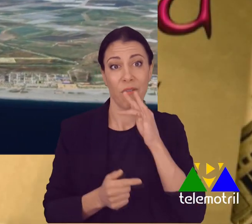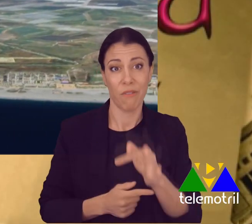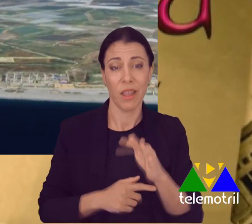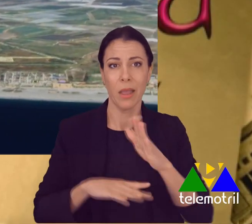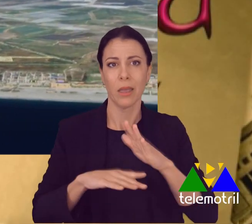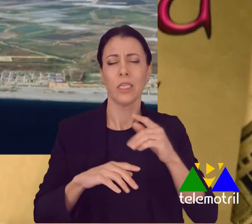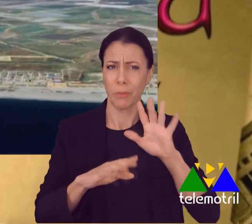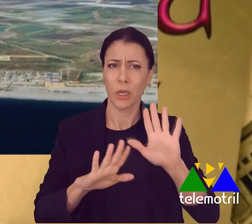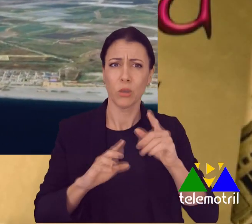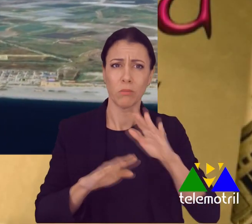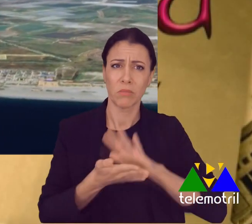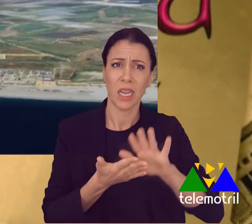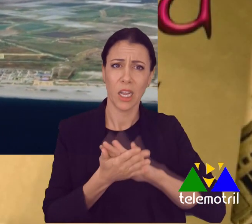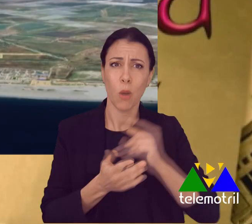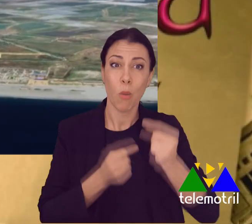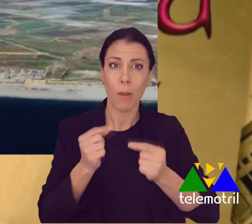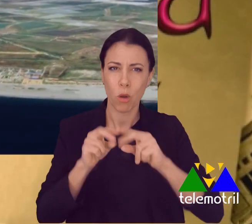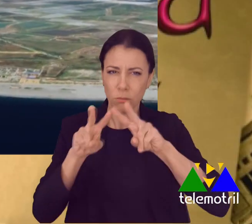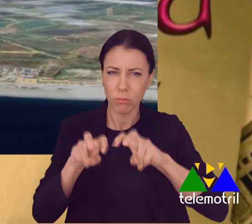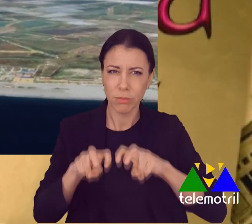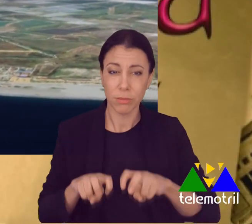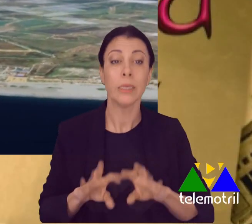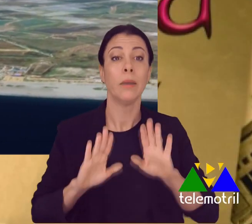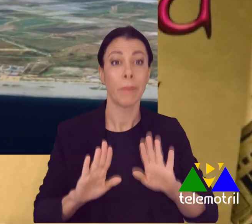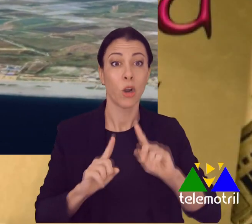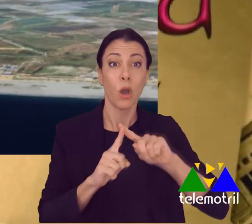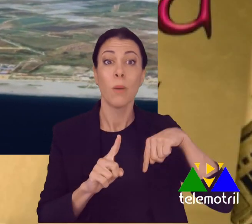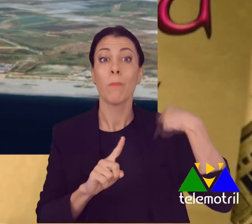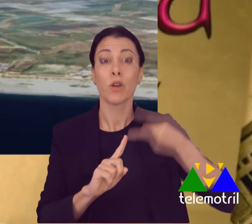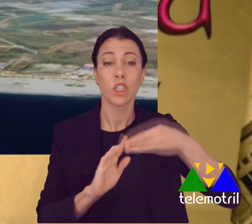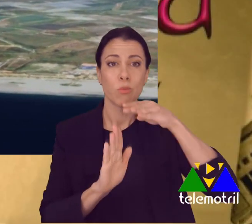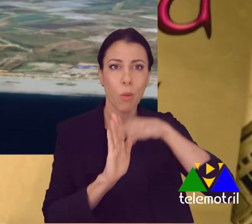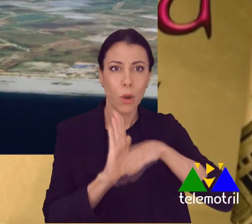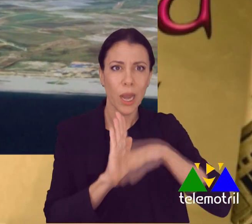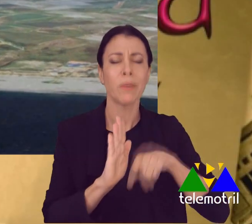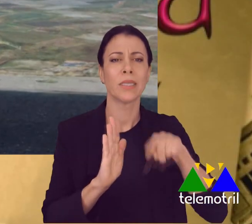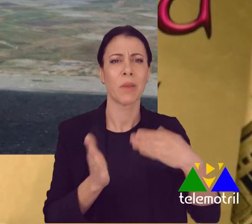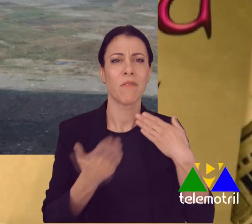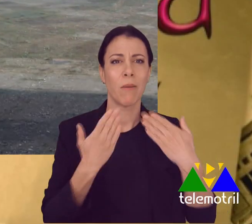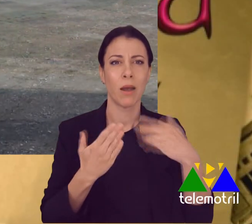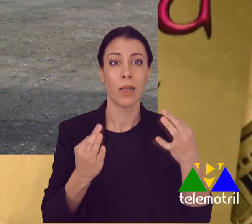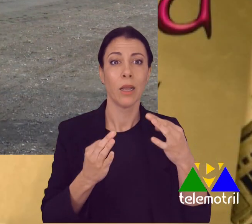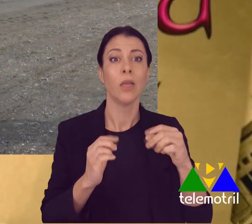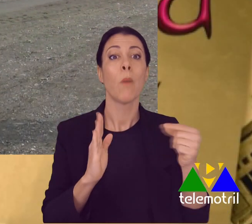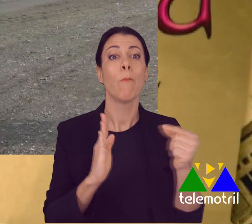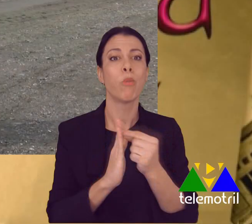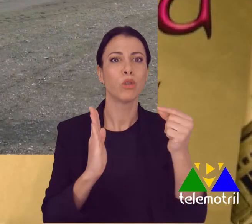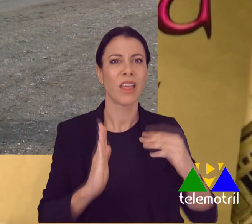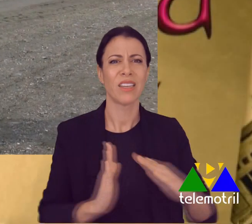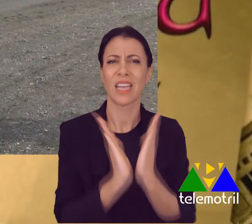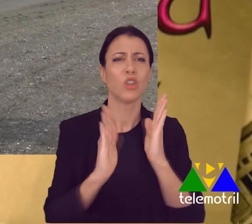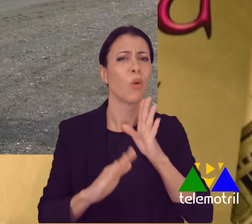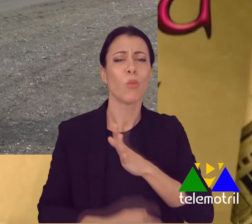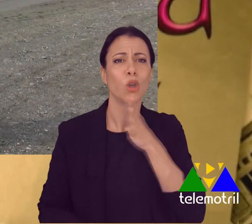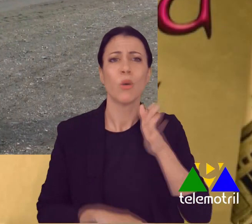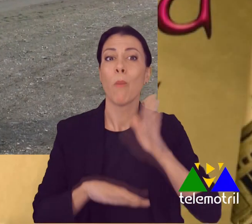vamos escarbando. Bueno, pues hablaremos concretamente en nuestro próximo programa de esta Punta del Santo. ¿Por qué el nombre de